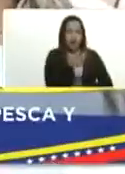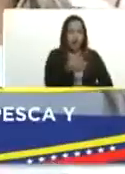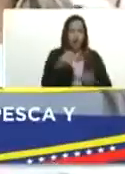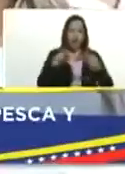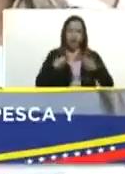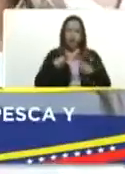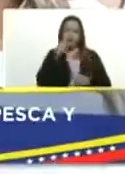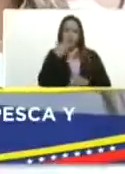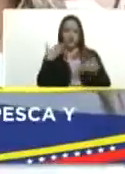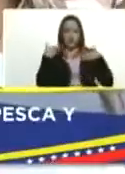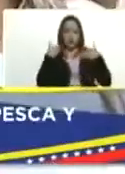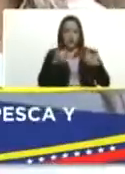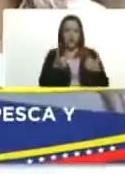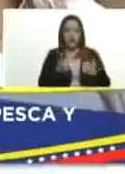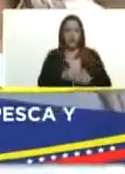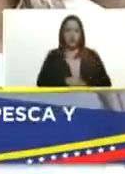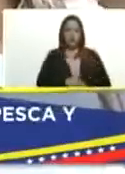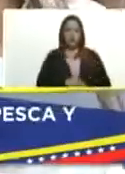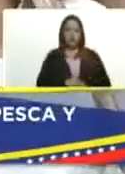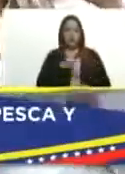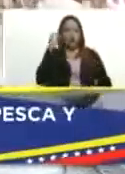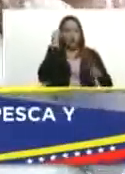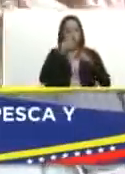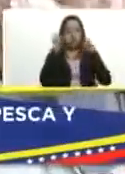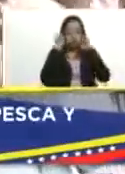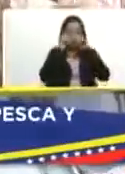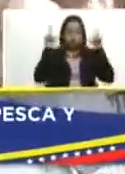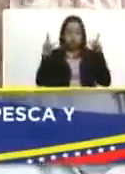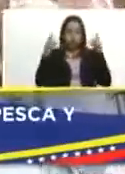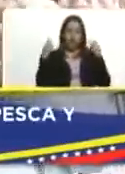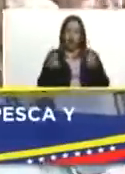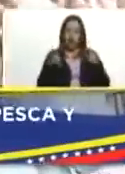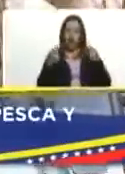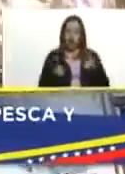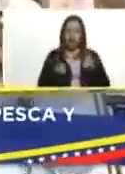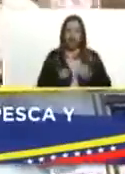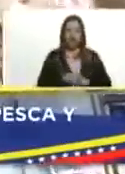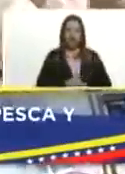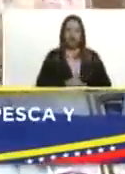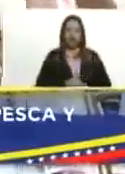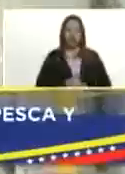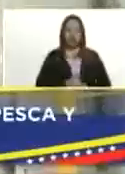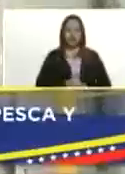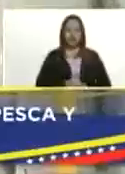y vive muchos años además. Y con la mente despierta, la mente activa. ¿Ah?